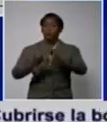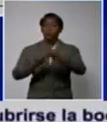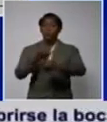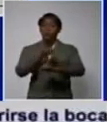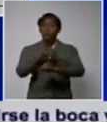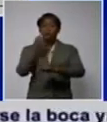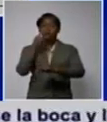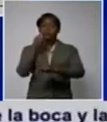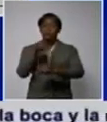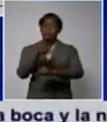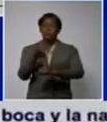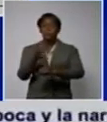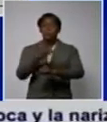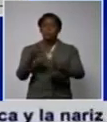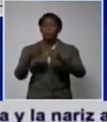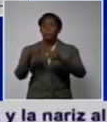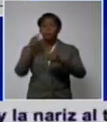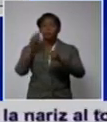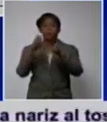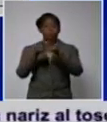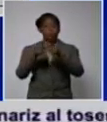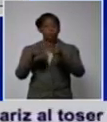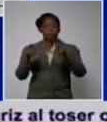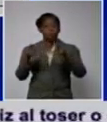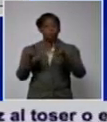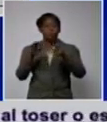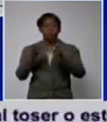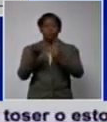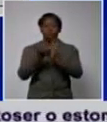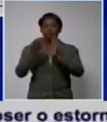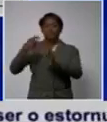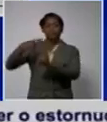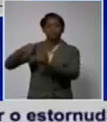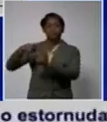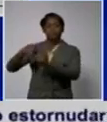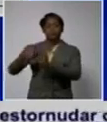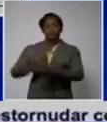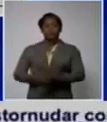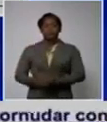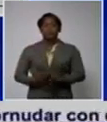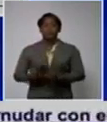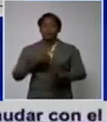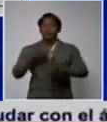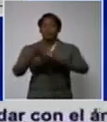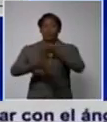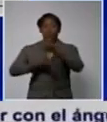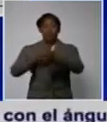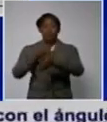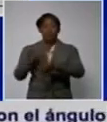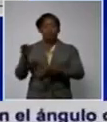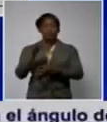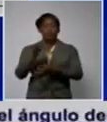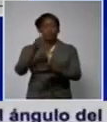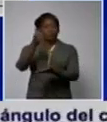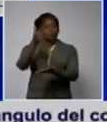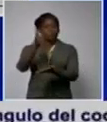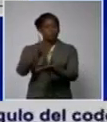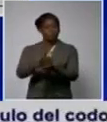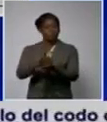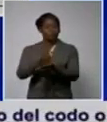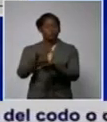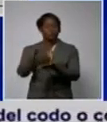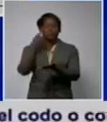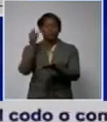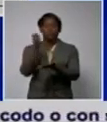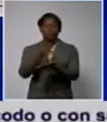cuanto al número de casos, y como hemos reiterado ya, el municipio cabecera con la